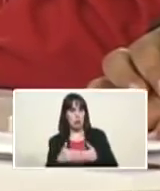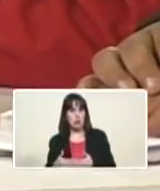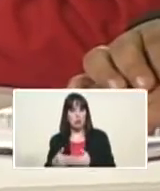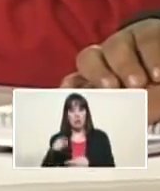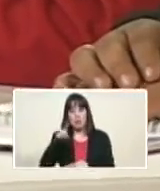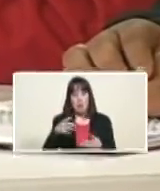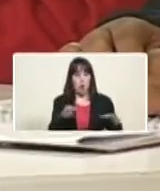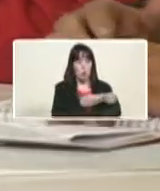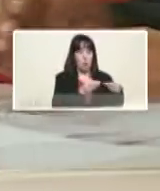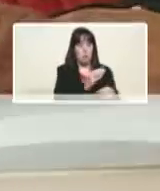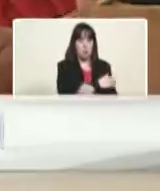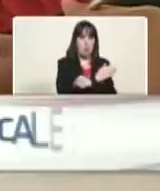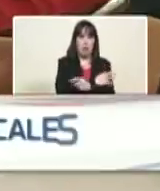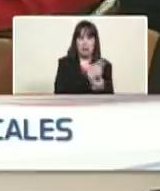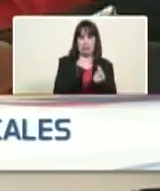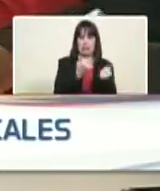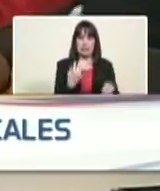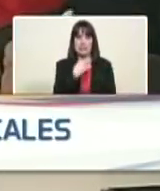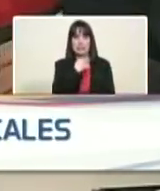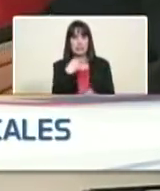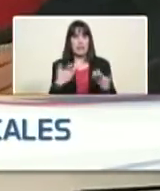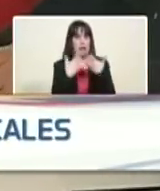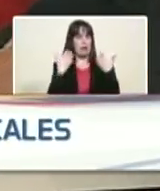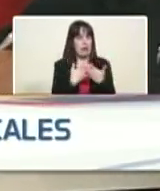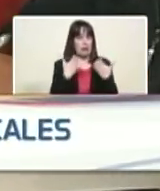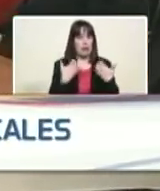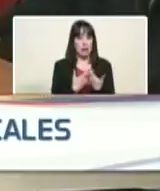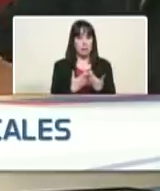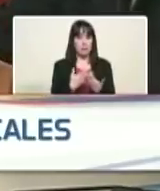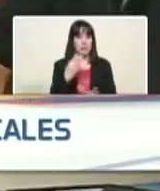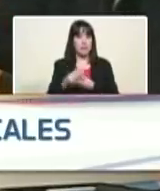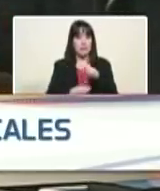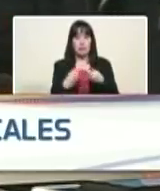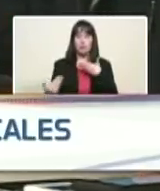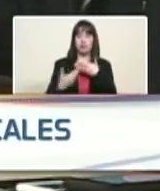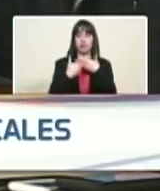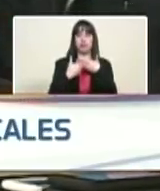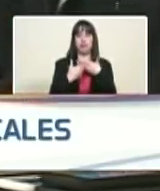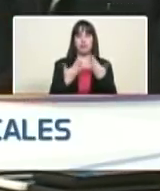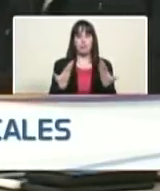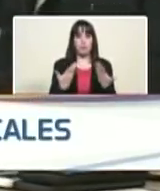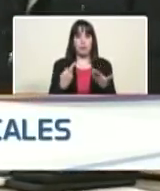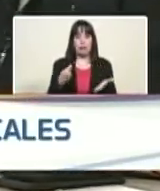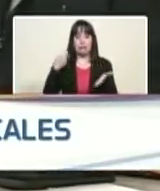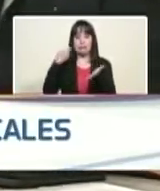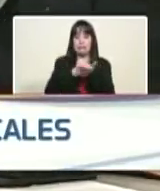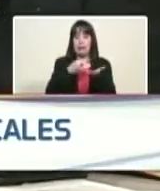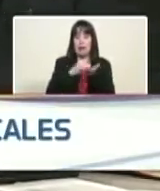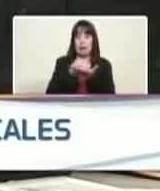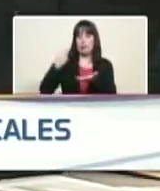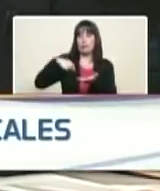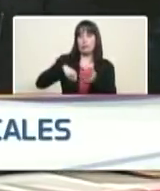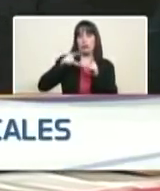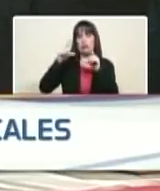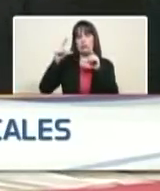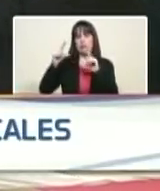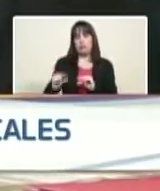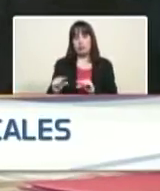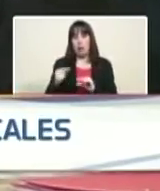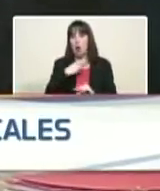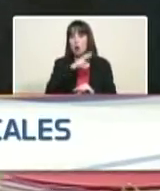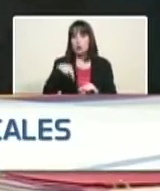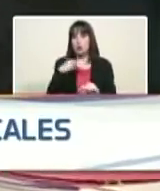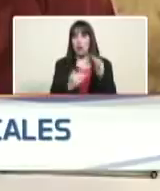e internacional. Y eso tuvo un impacto en el salario. Bonificamos el